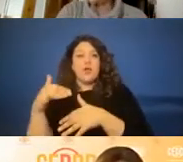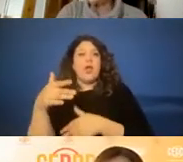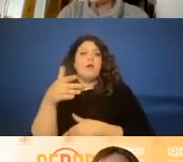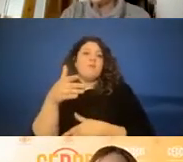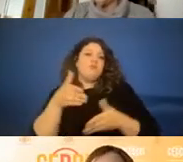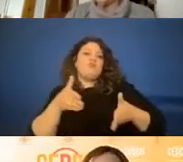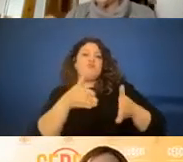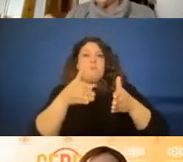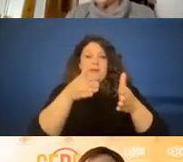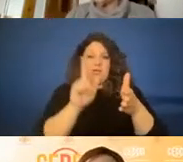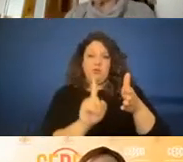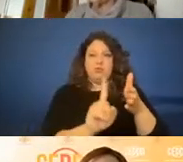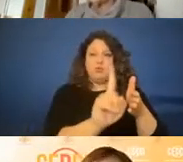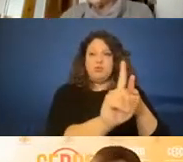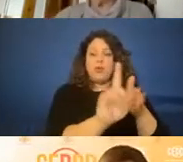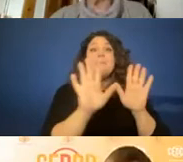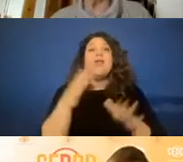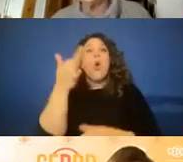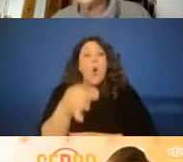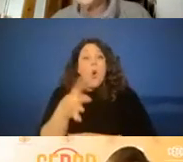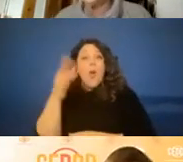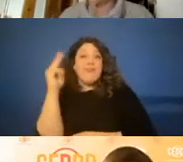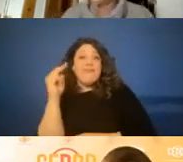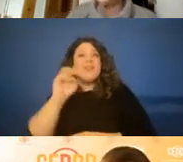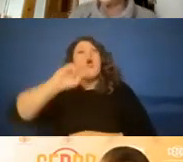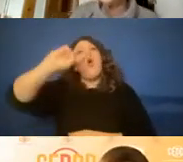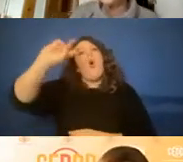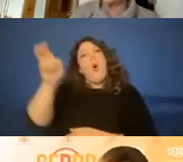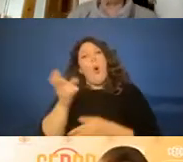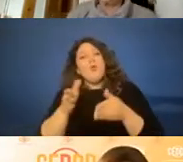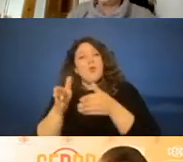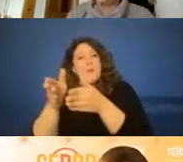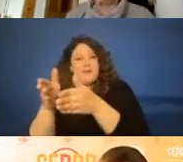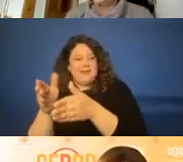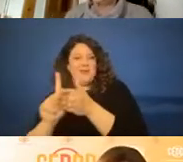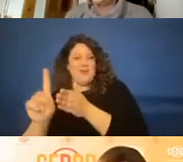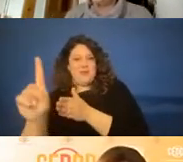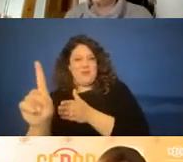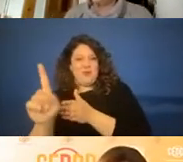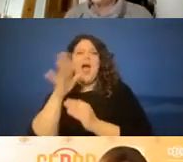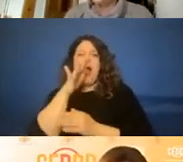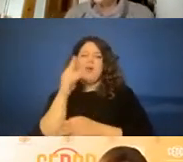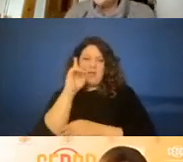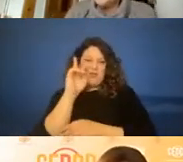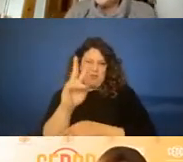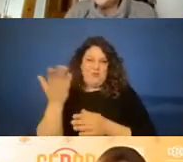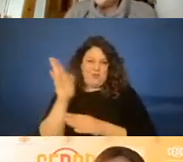un pasillo, pero jueves y viernes va por otro pasillo. Y ahora lo voy a mostrar en una planta